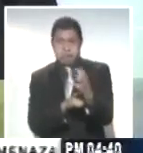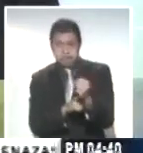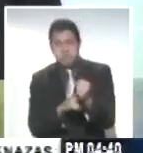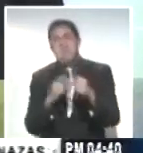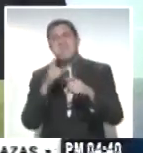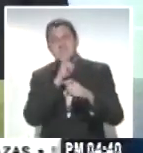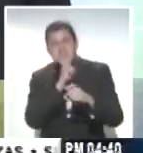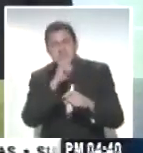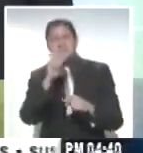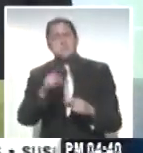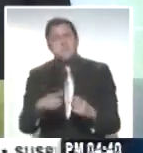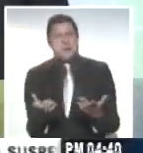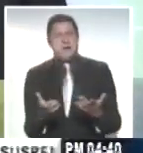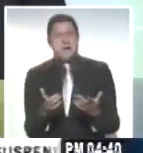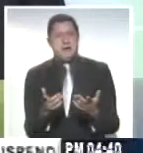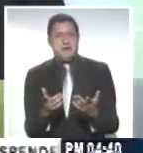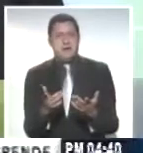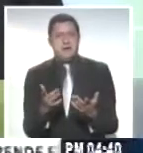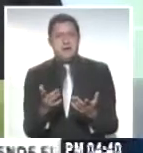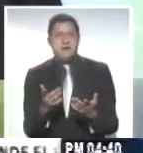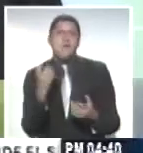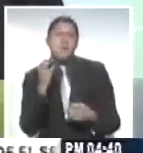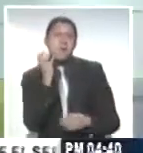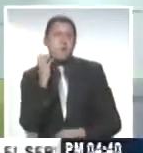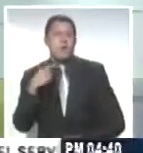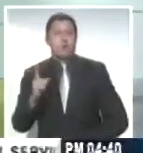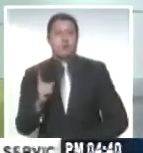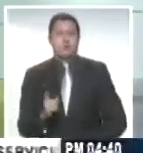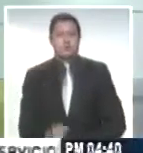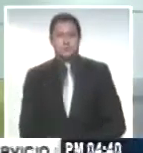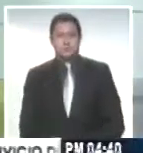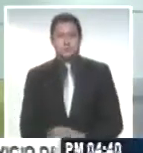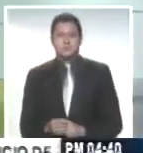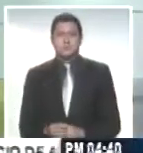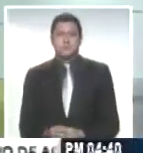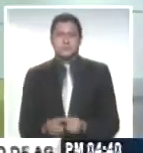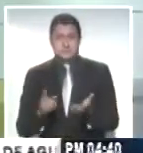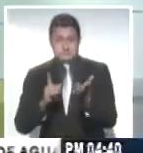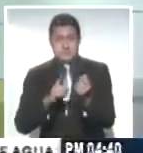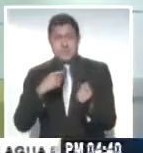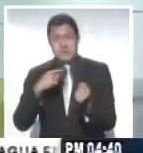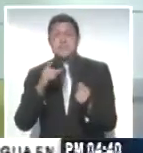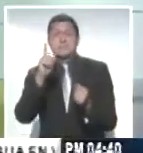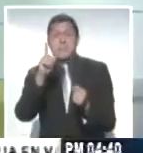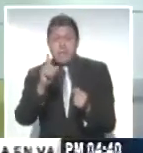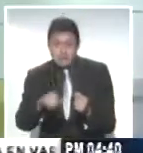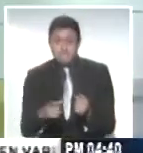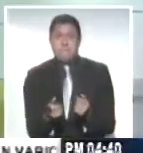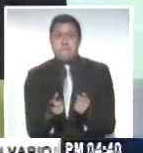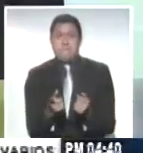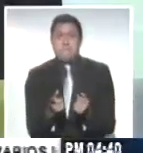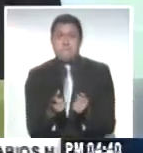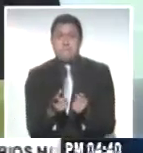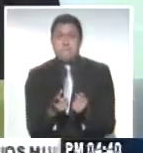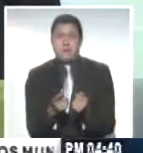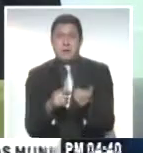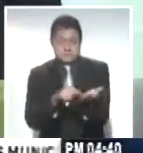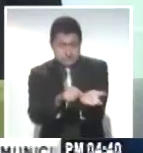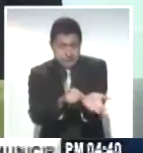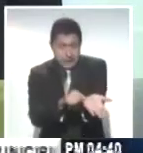extensión. Igual hay inflamación, pero también ocurre a nivel del